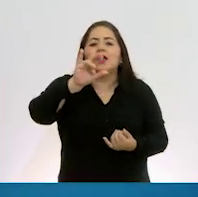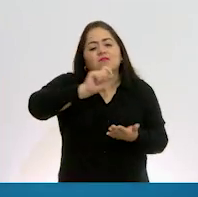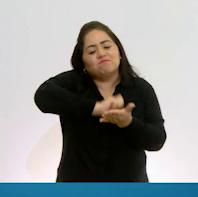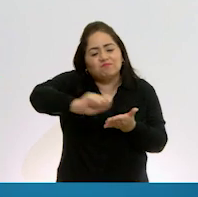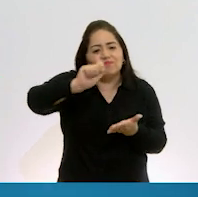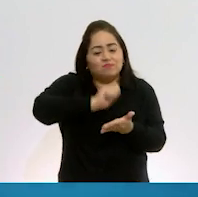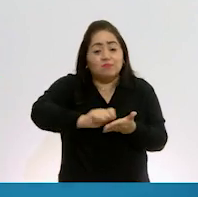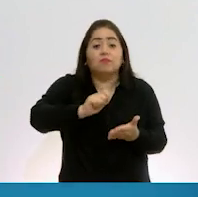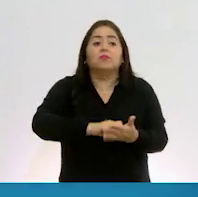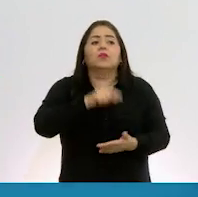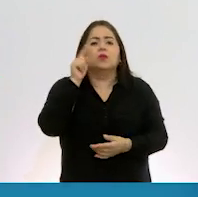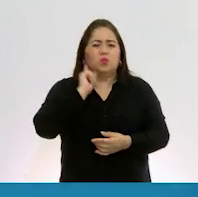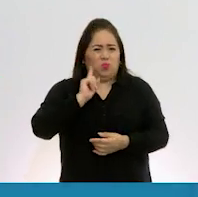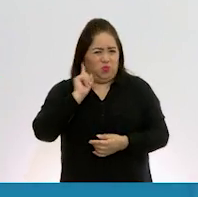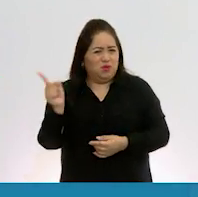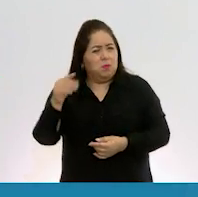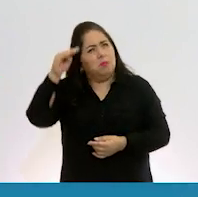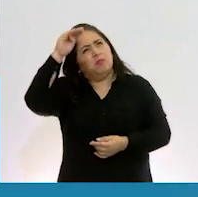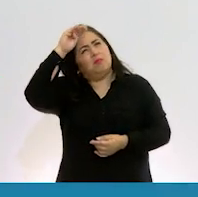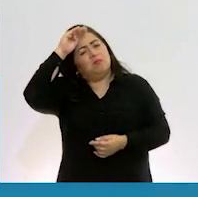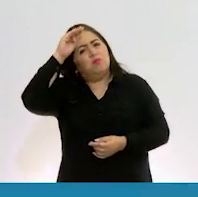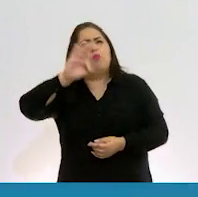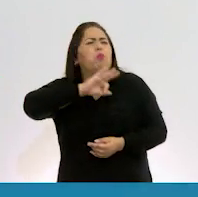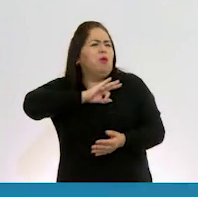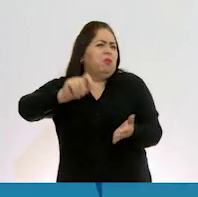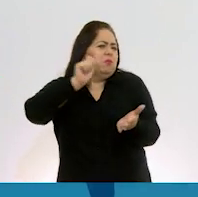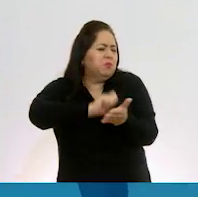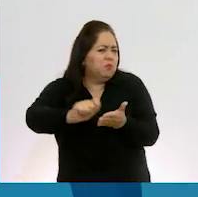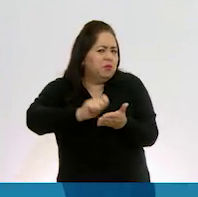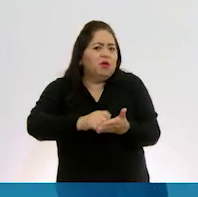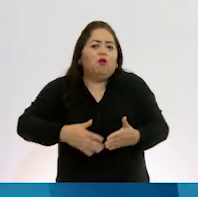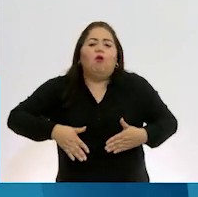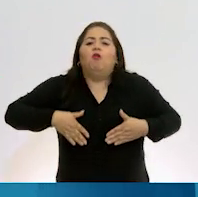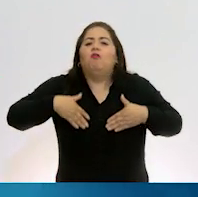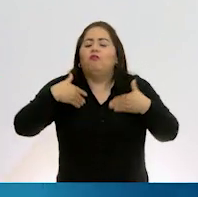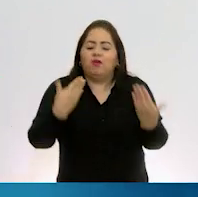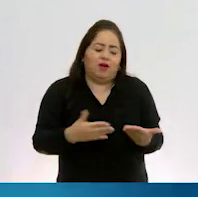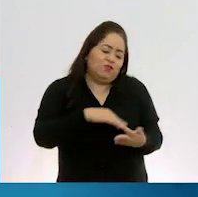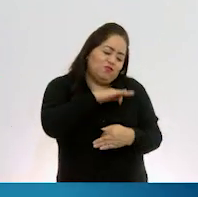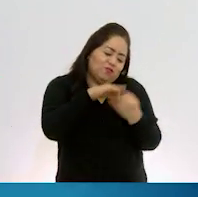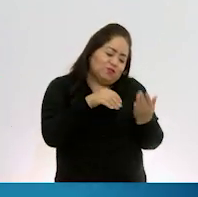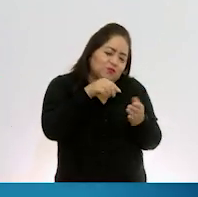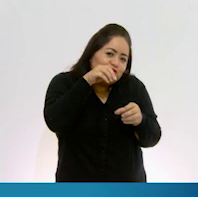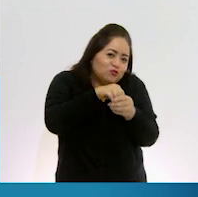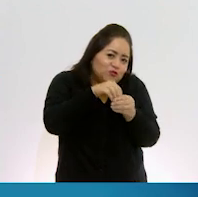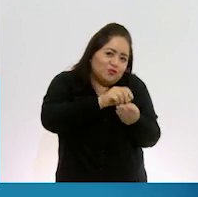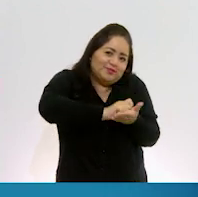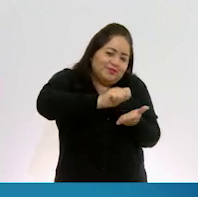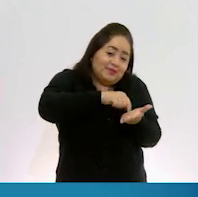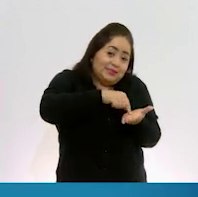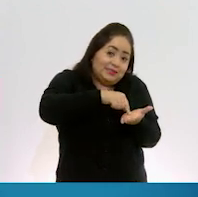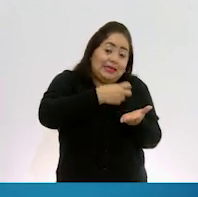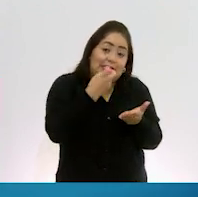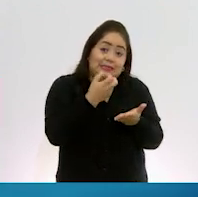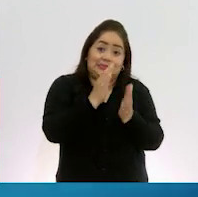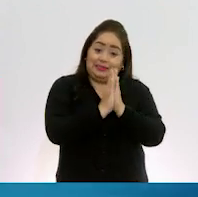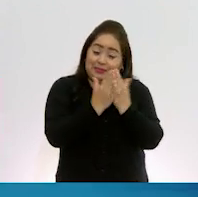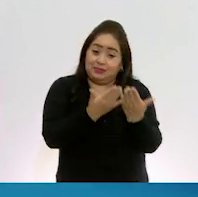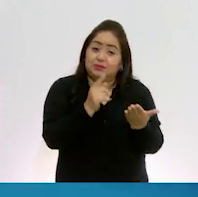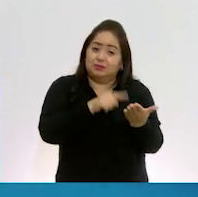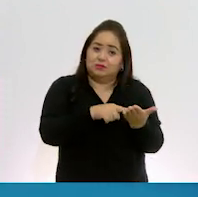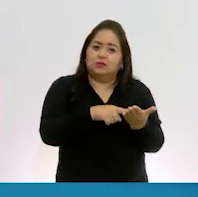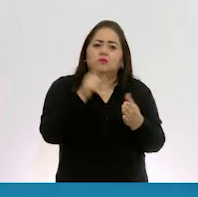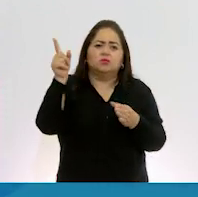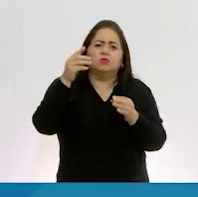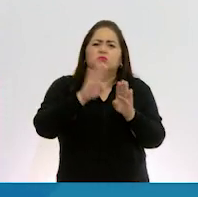Lo primero que ella pensó fue que podía escribir y confiarle sus más grandes secretos. En aquel diario escribía